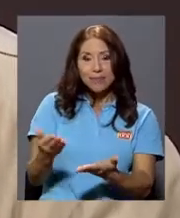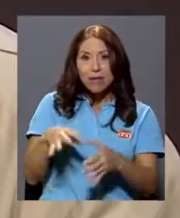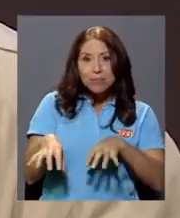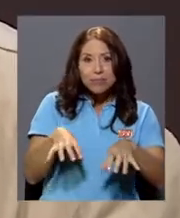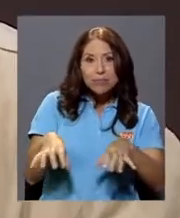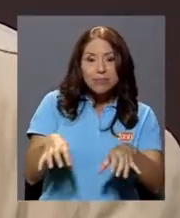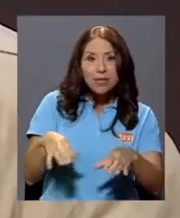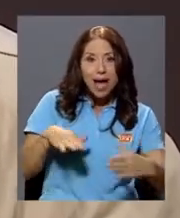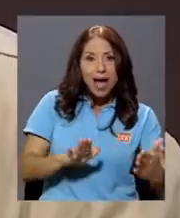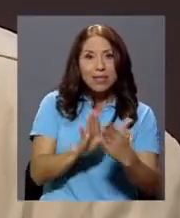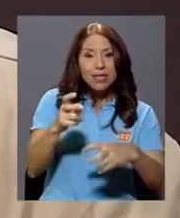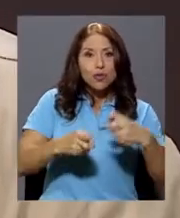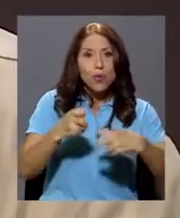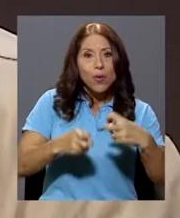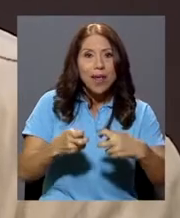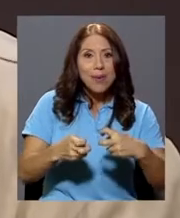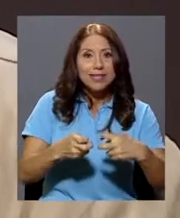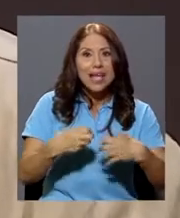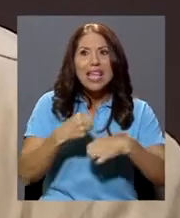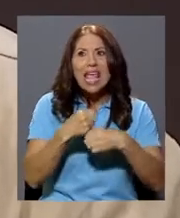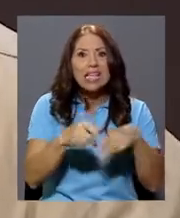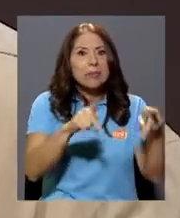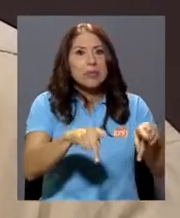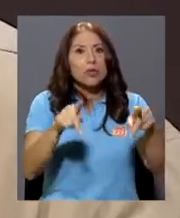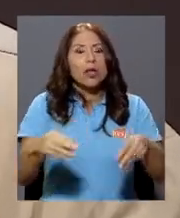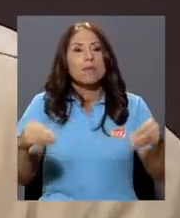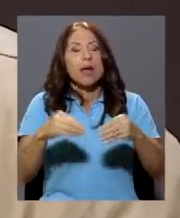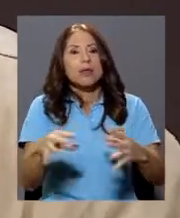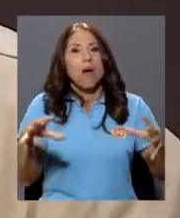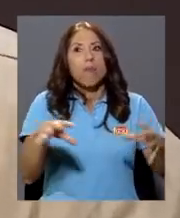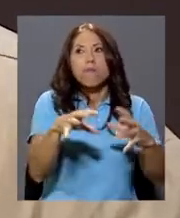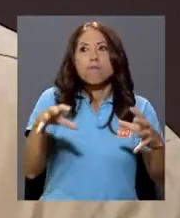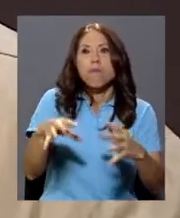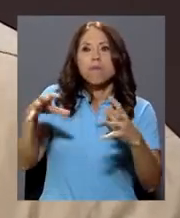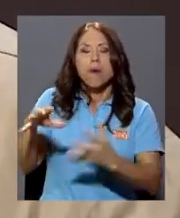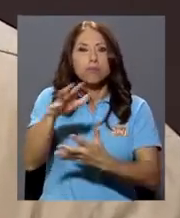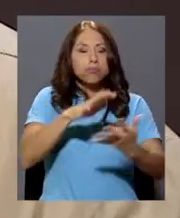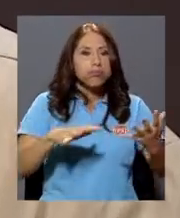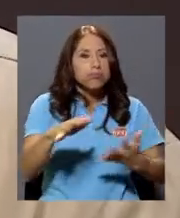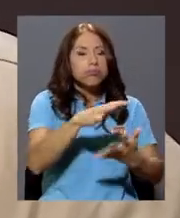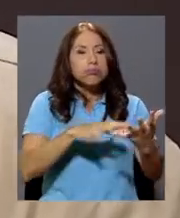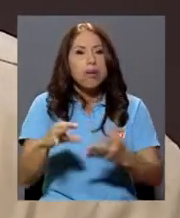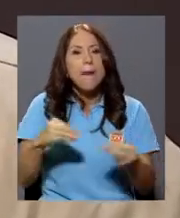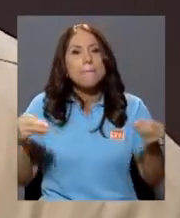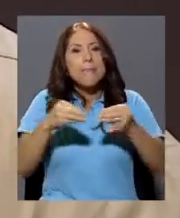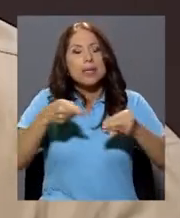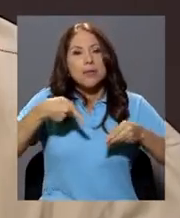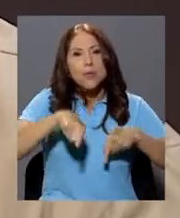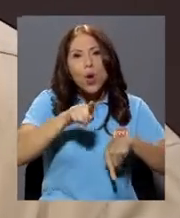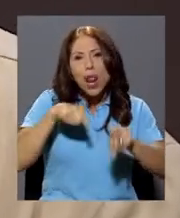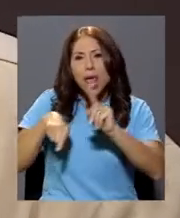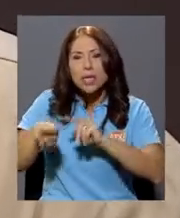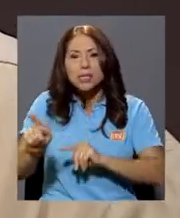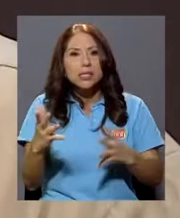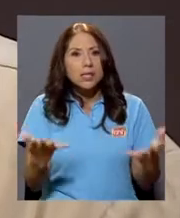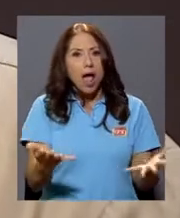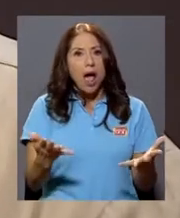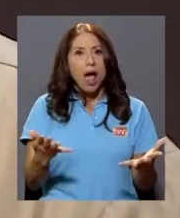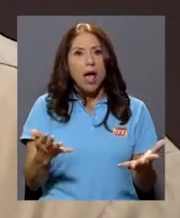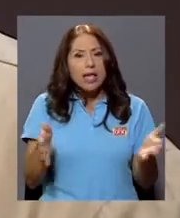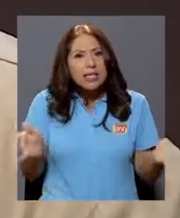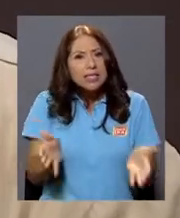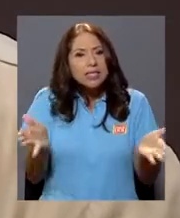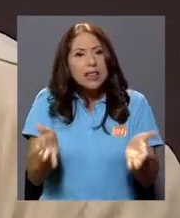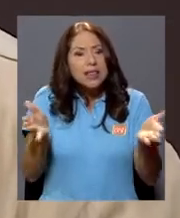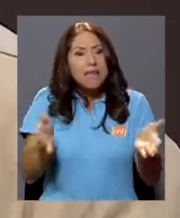estos problemas, que lo que hacen es caldear más el problema, provocar aún más, digamos, más violencia, incentivar